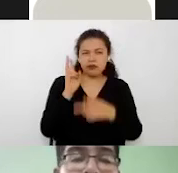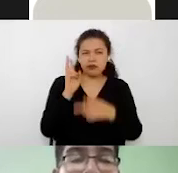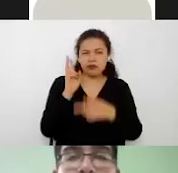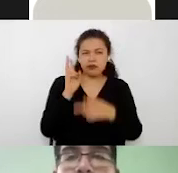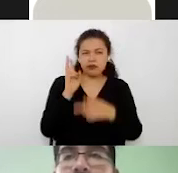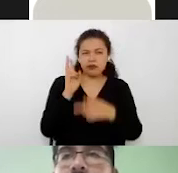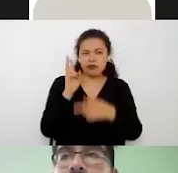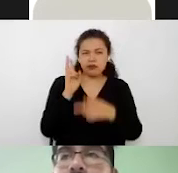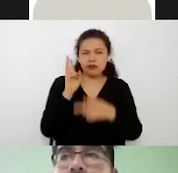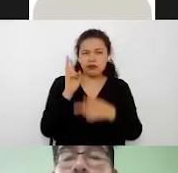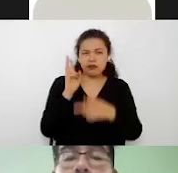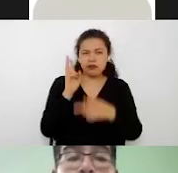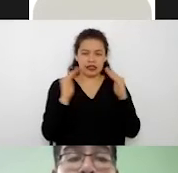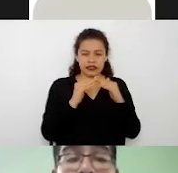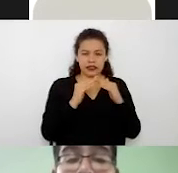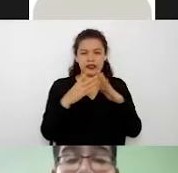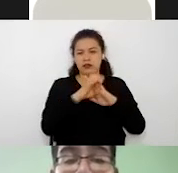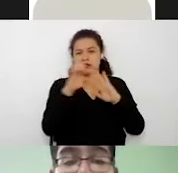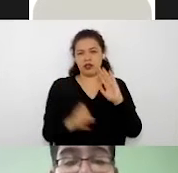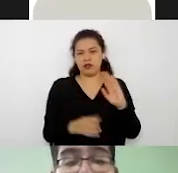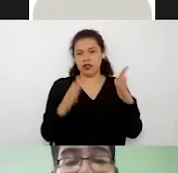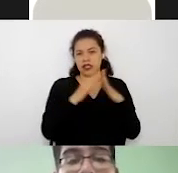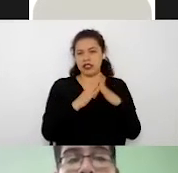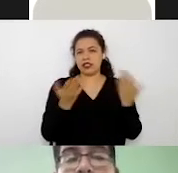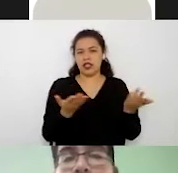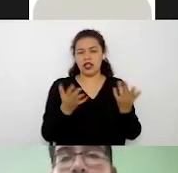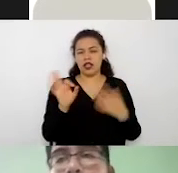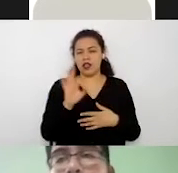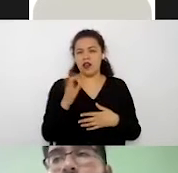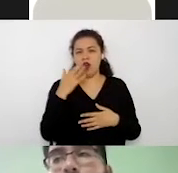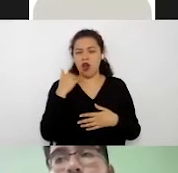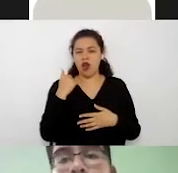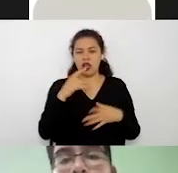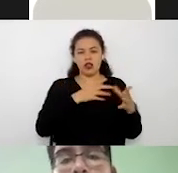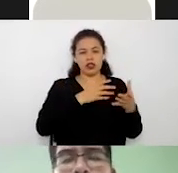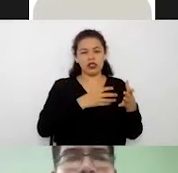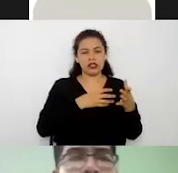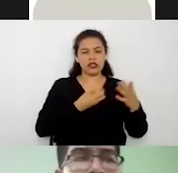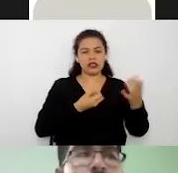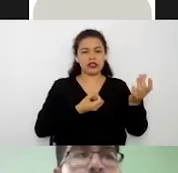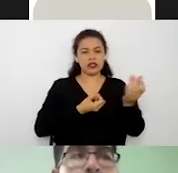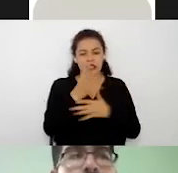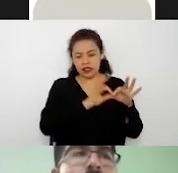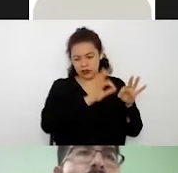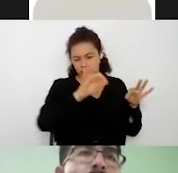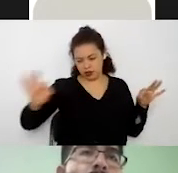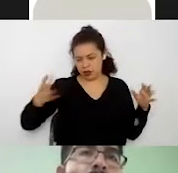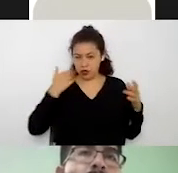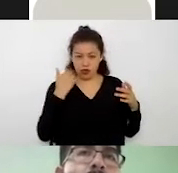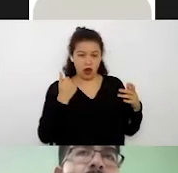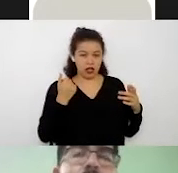nuestra casa, ya sea por ejemplo, en casa no tenemos a lo mejor definida una ruta de evacuación, pero sí sabemos a lo mejor